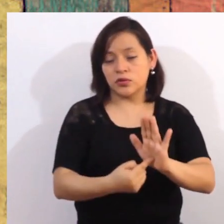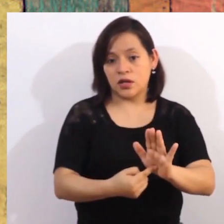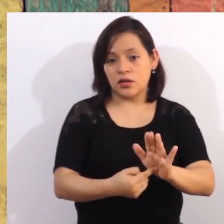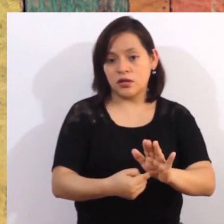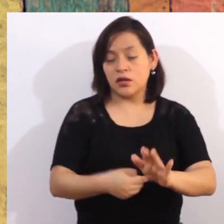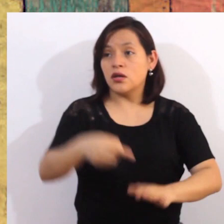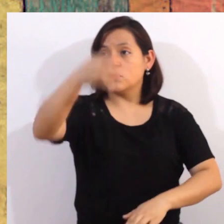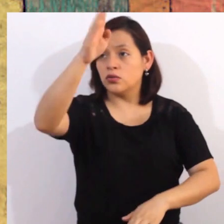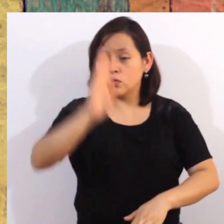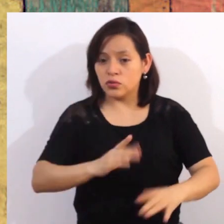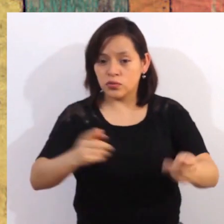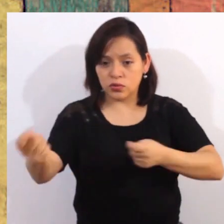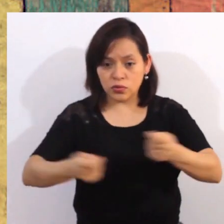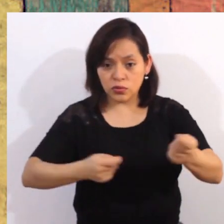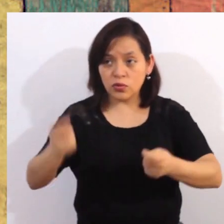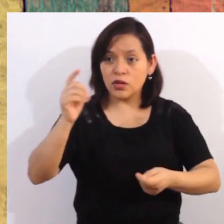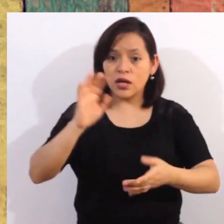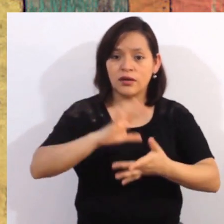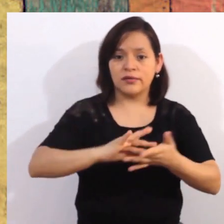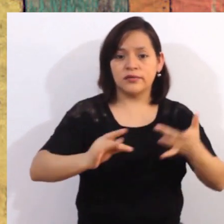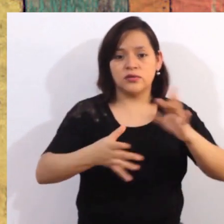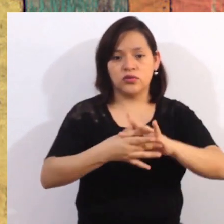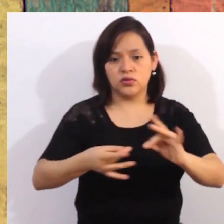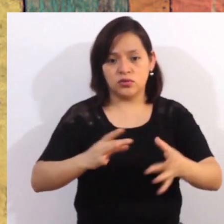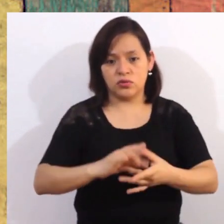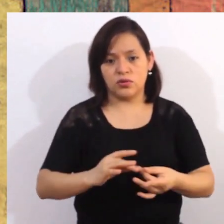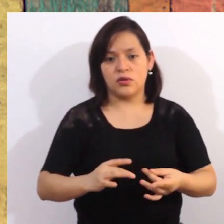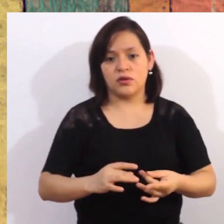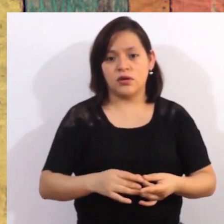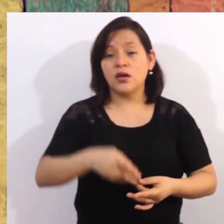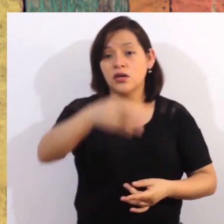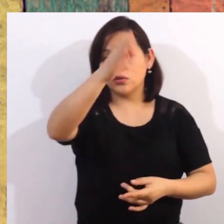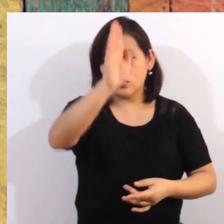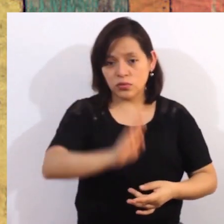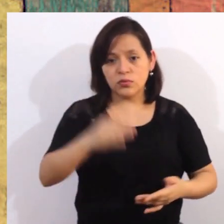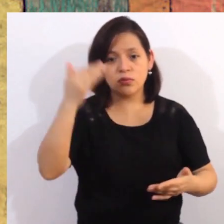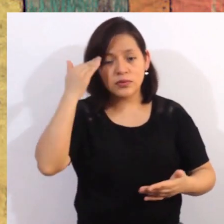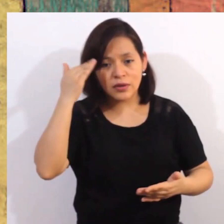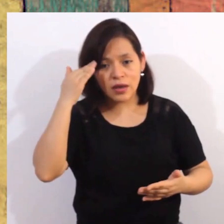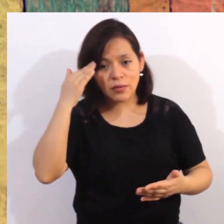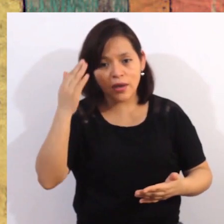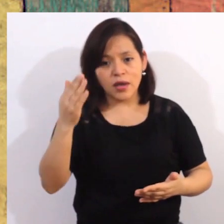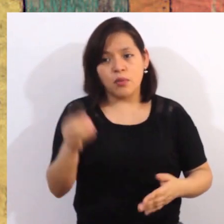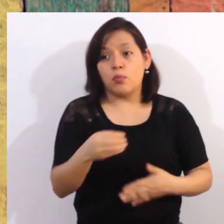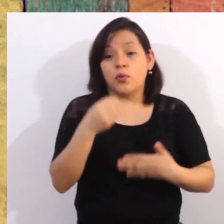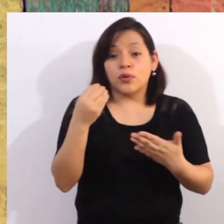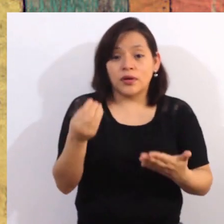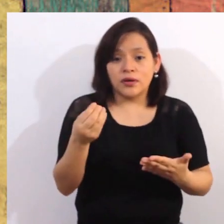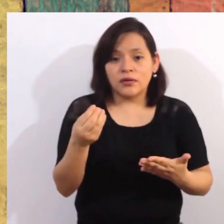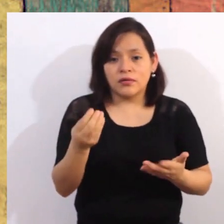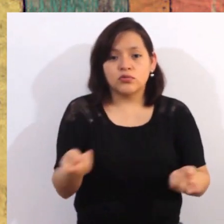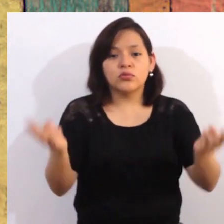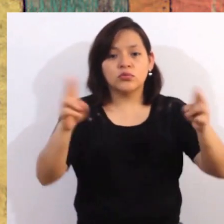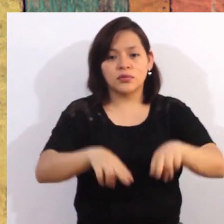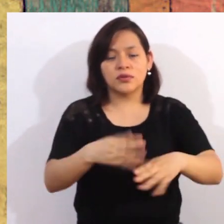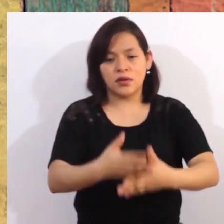controla la historia, sino por qué suceden las cosas. Y podemos dar gracias al Señor de que todas las cosas